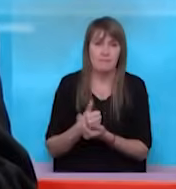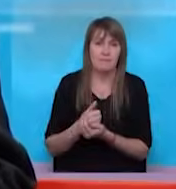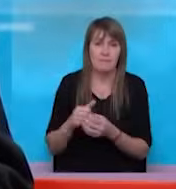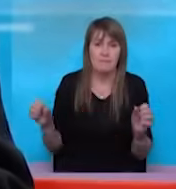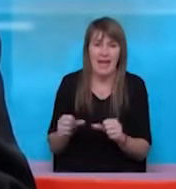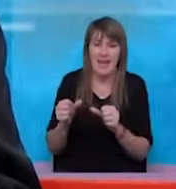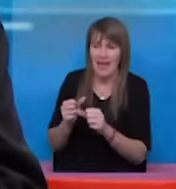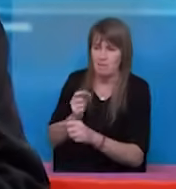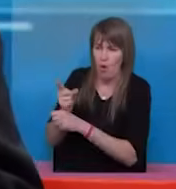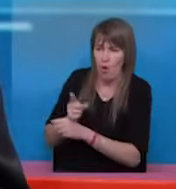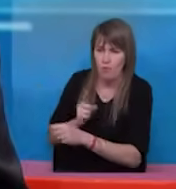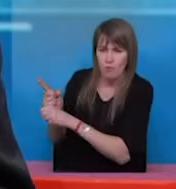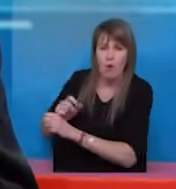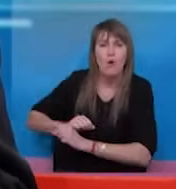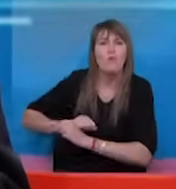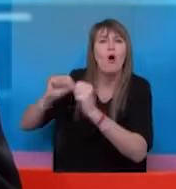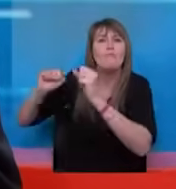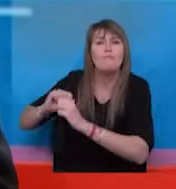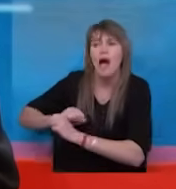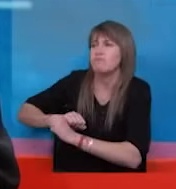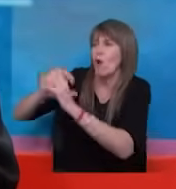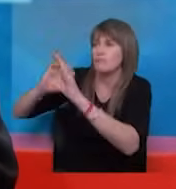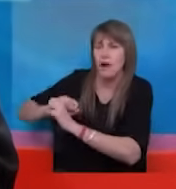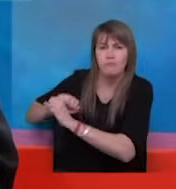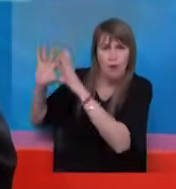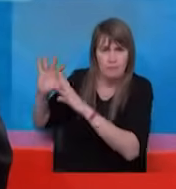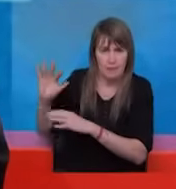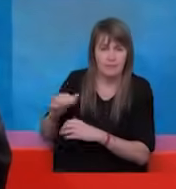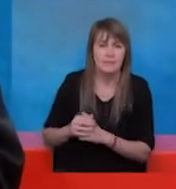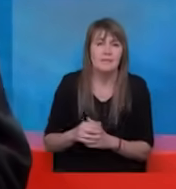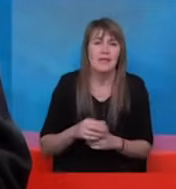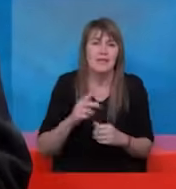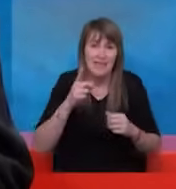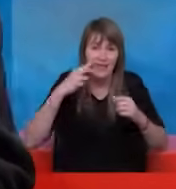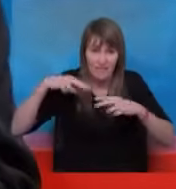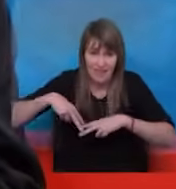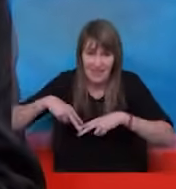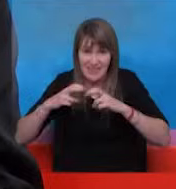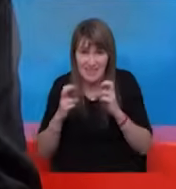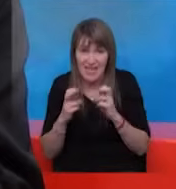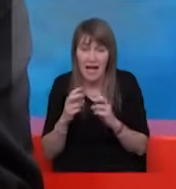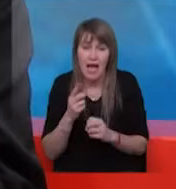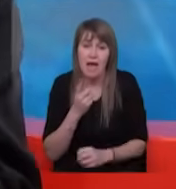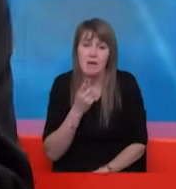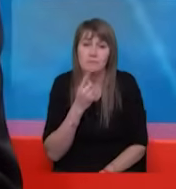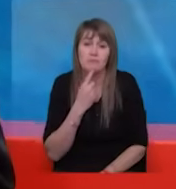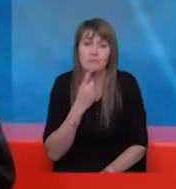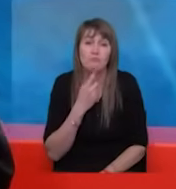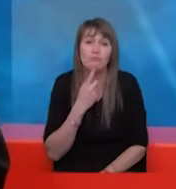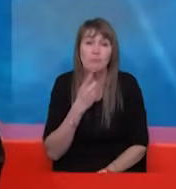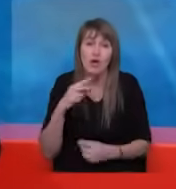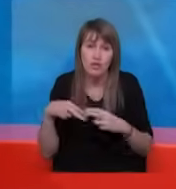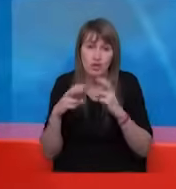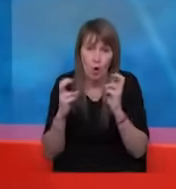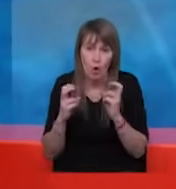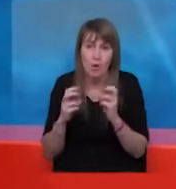hicieron atentados a diversas personalidades. Hay una investigación que hizo un politólogo gallego de